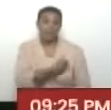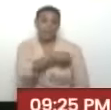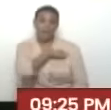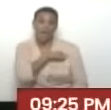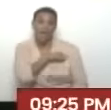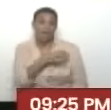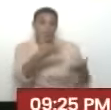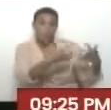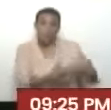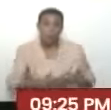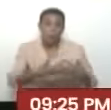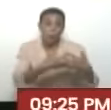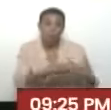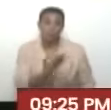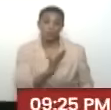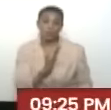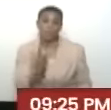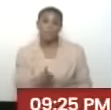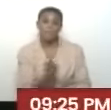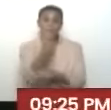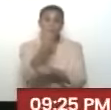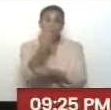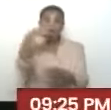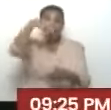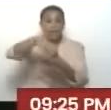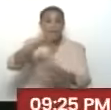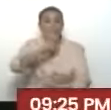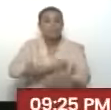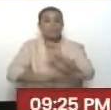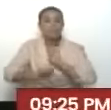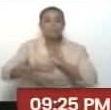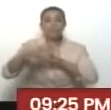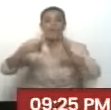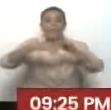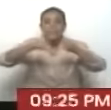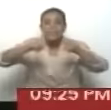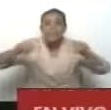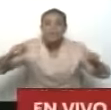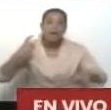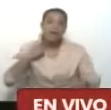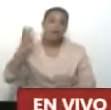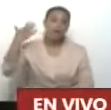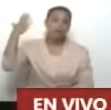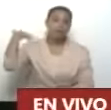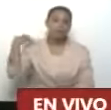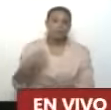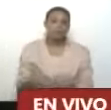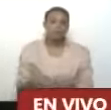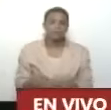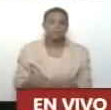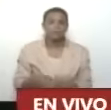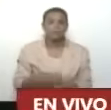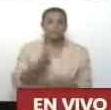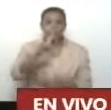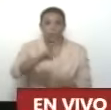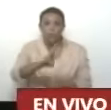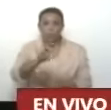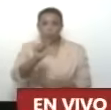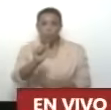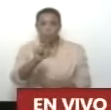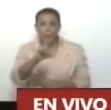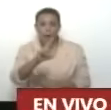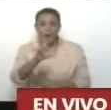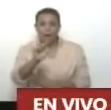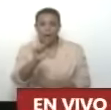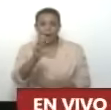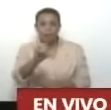Y vamos a ser, y somos uno de los que primera fila vamos a defender nuestro territorio ancestral. Son los pueblos guarao los que ocuparon